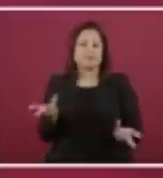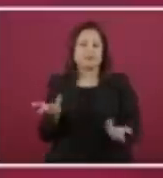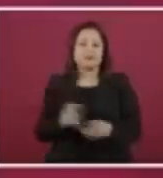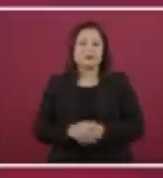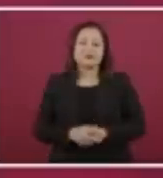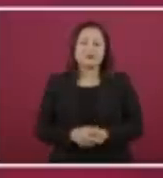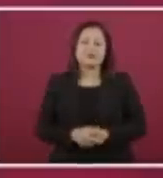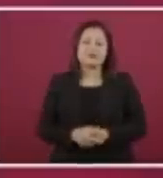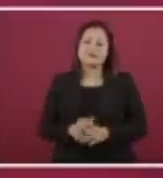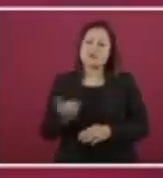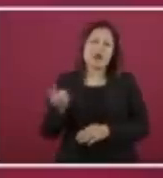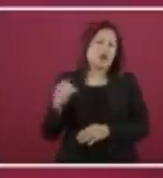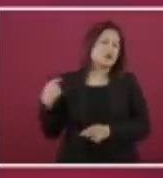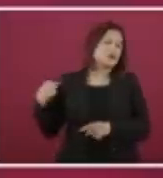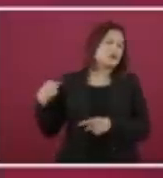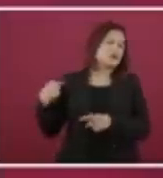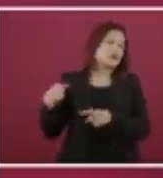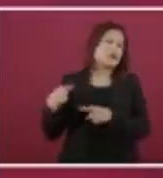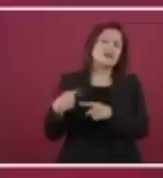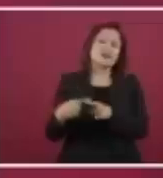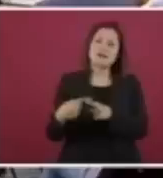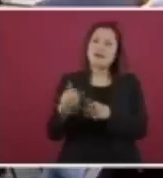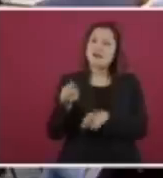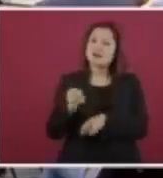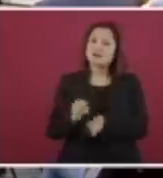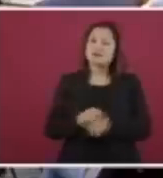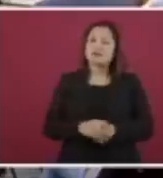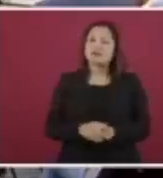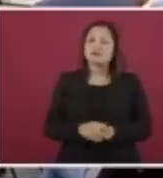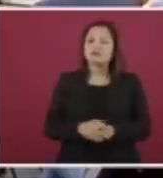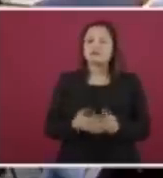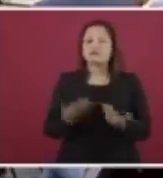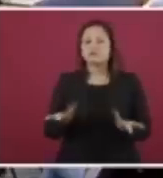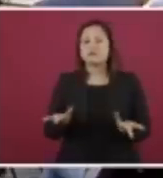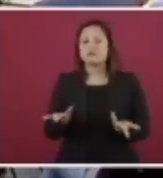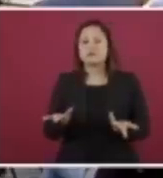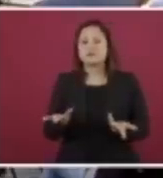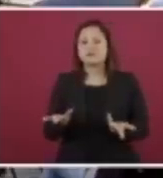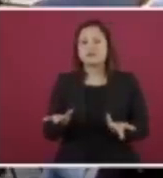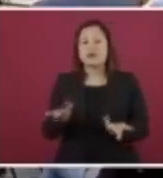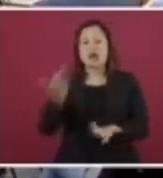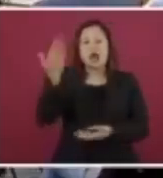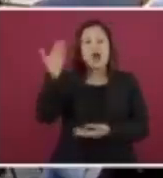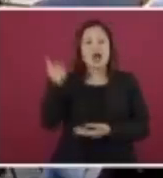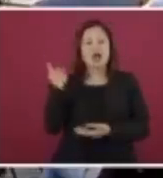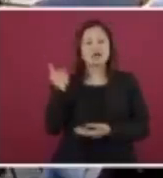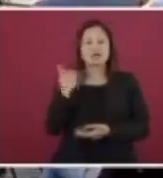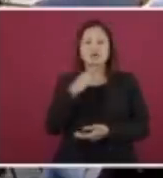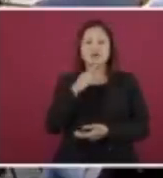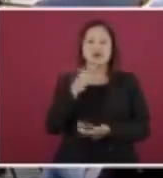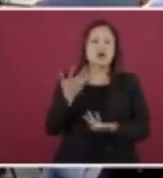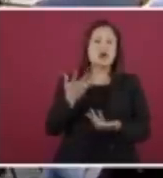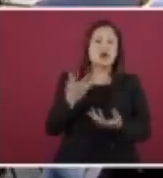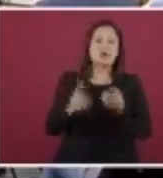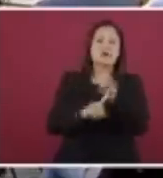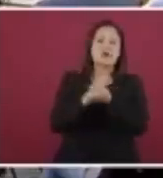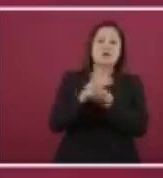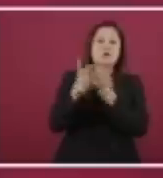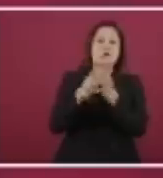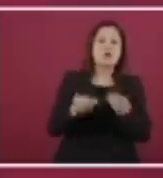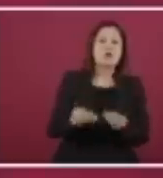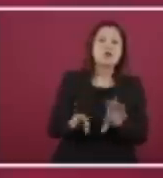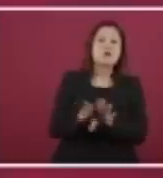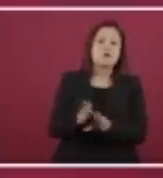Eso siguió. Entonces, todo se resolvía así. Luego se